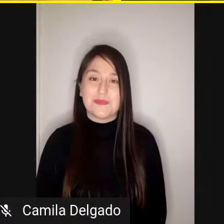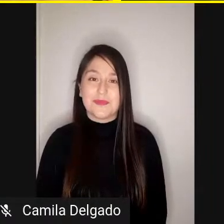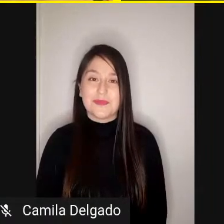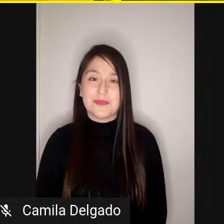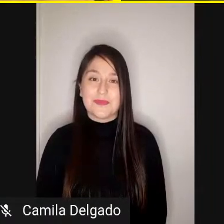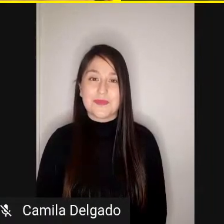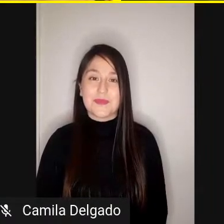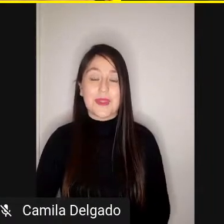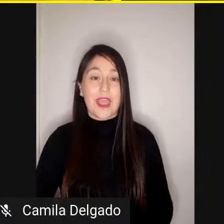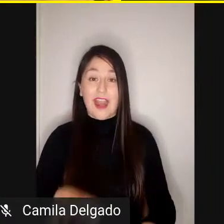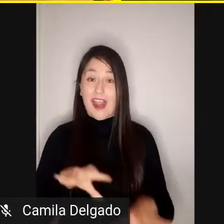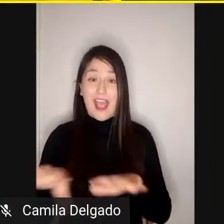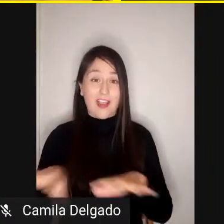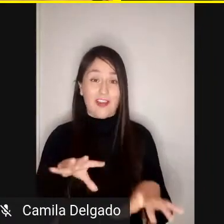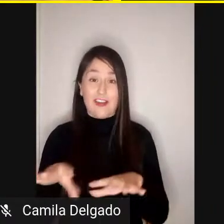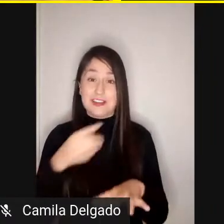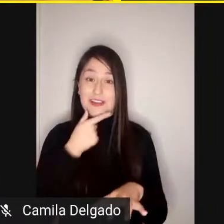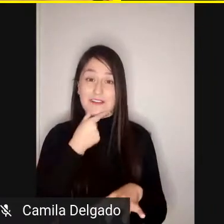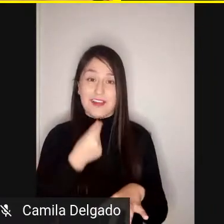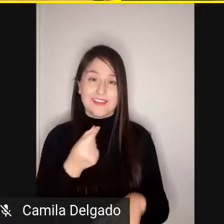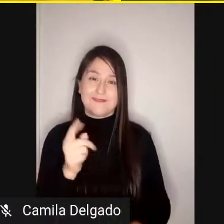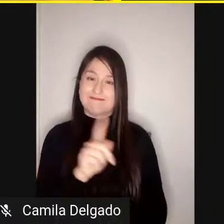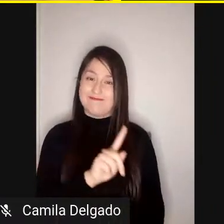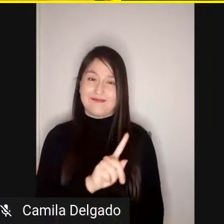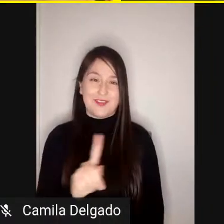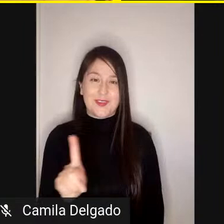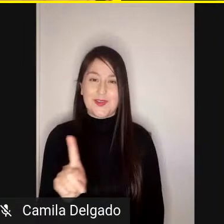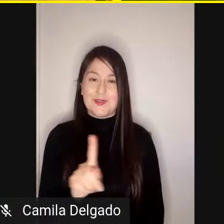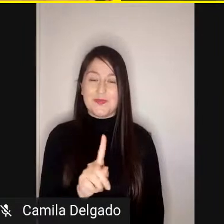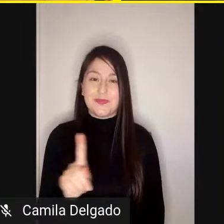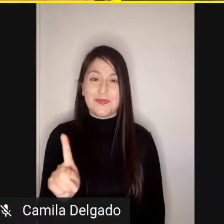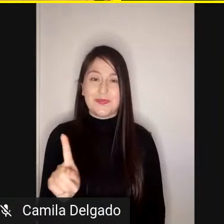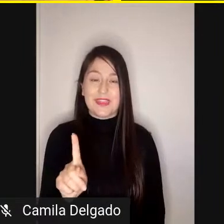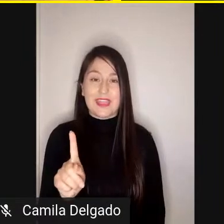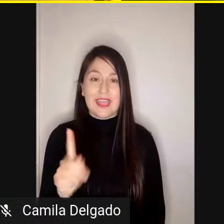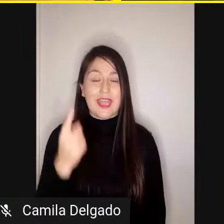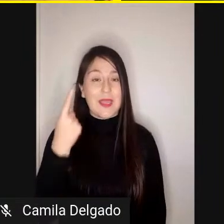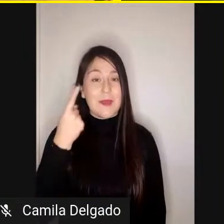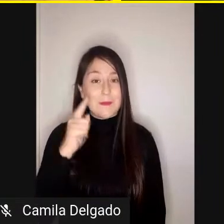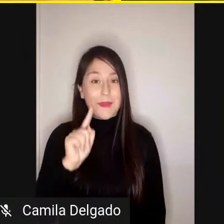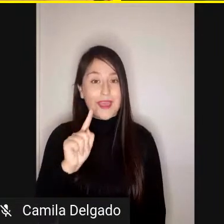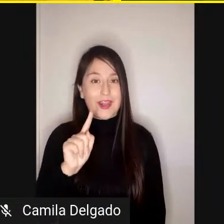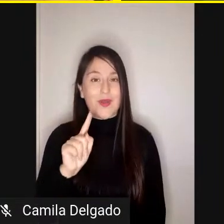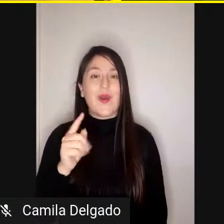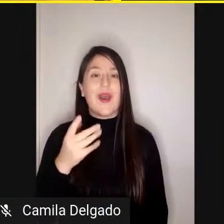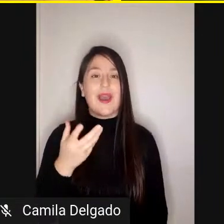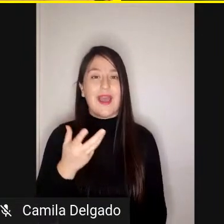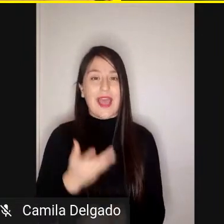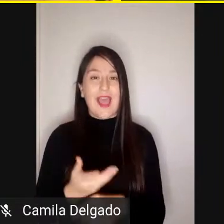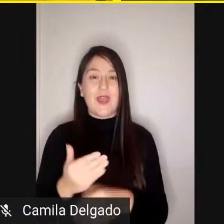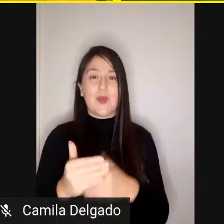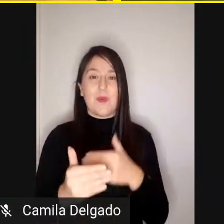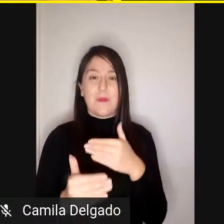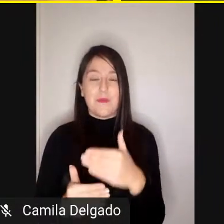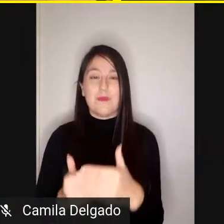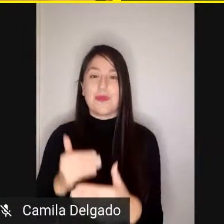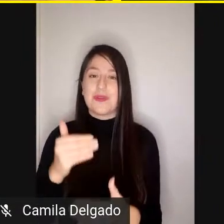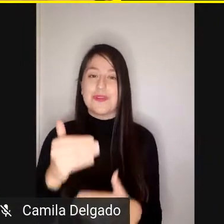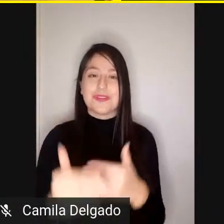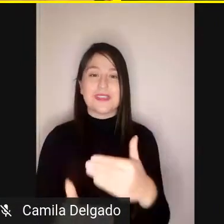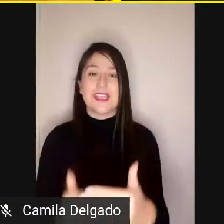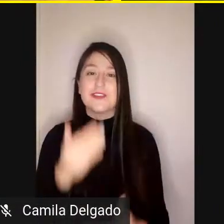no van a ser fáciles, pero claramente aquí hay un proceso de, maravilloso de